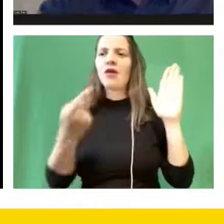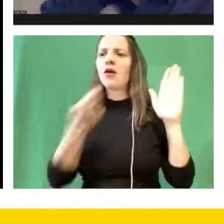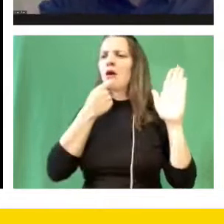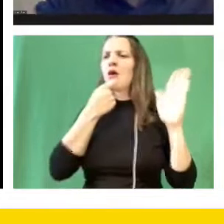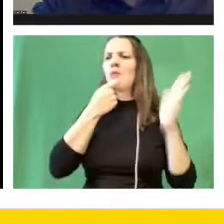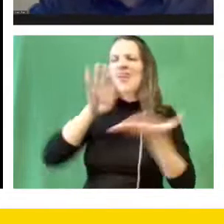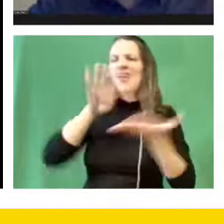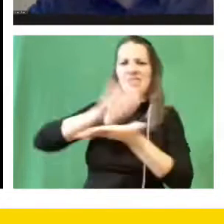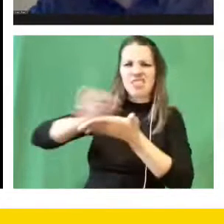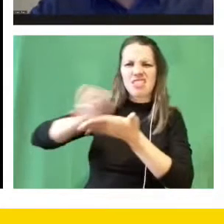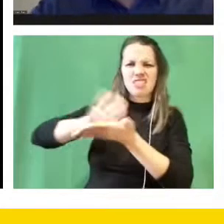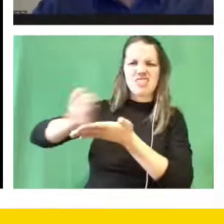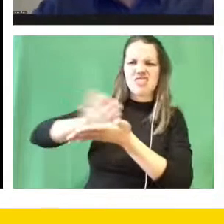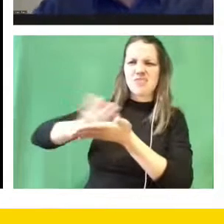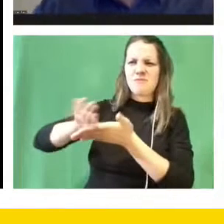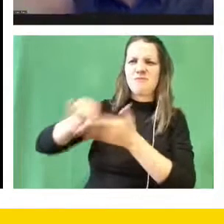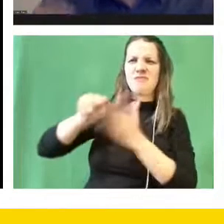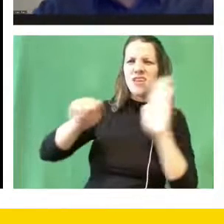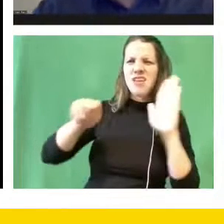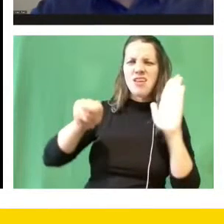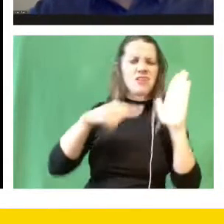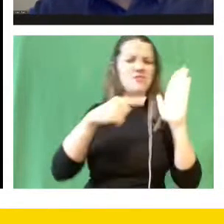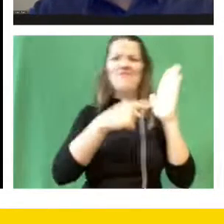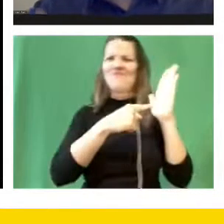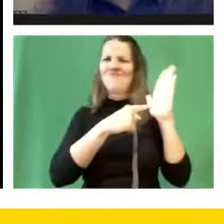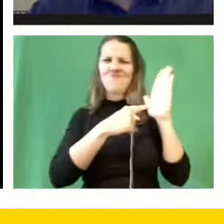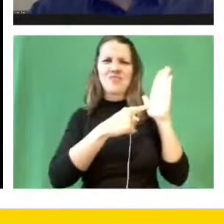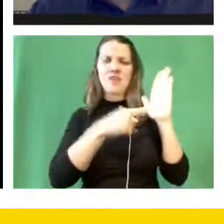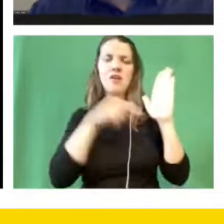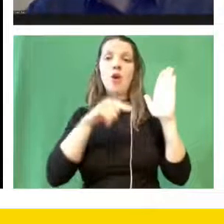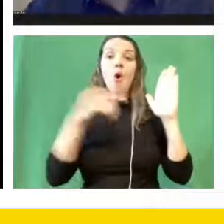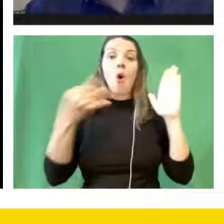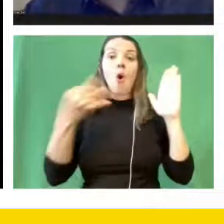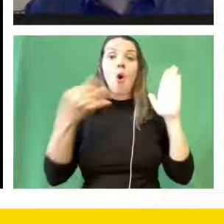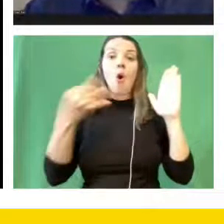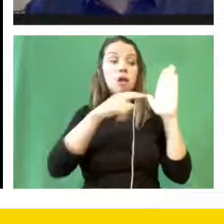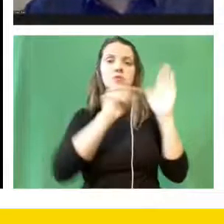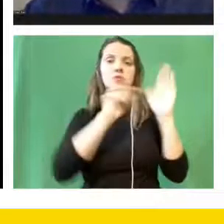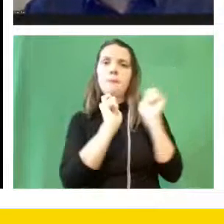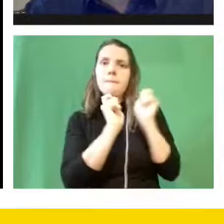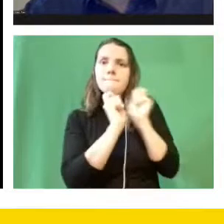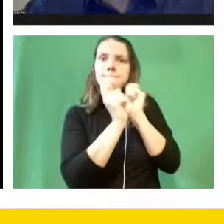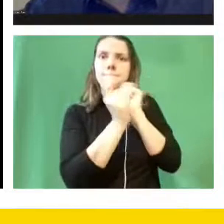y que obliga a los estados a mejorar su normativa desde ese principio. La siguiente.